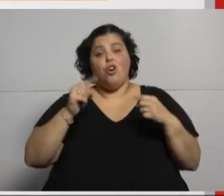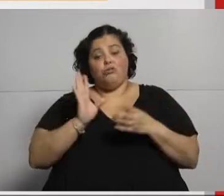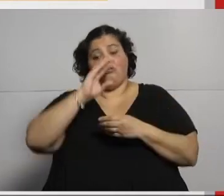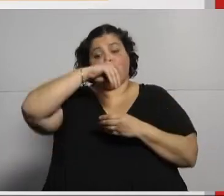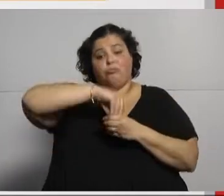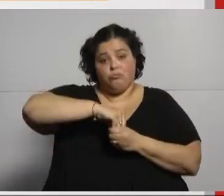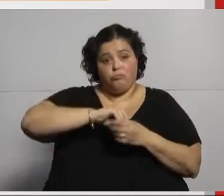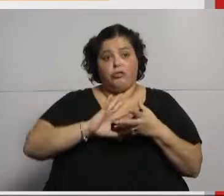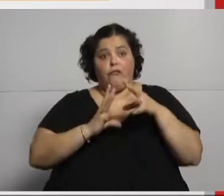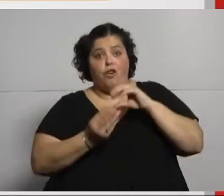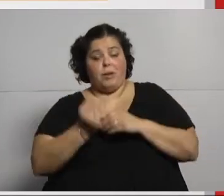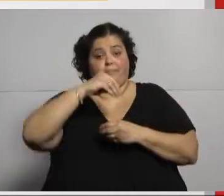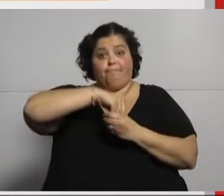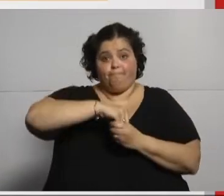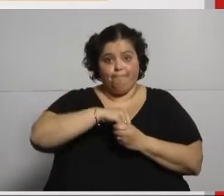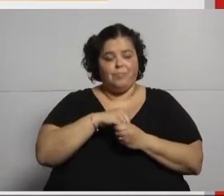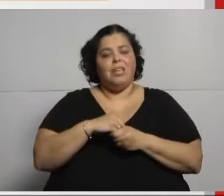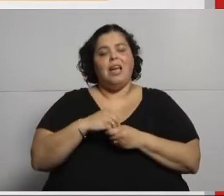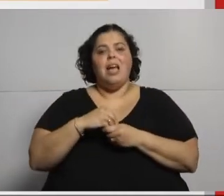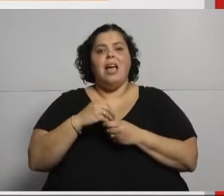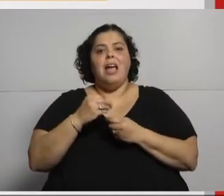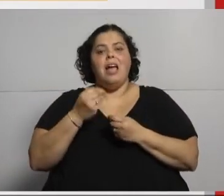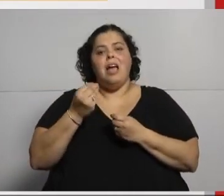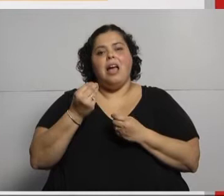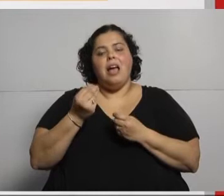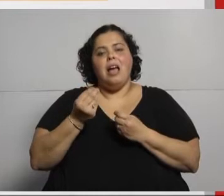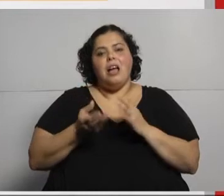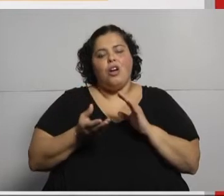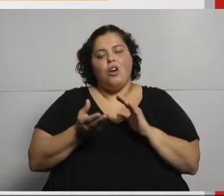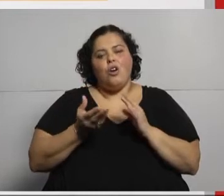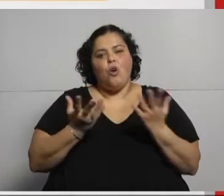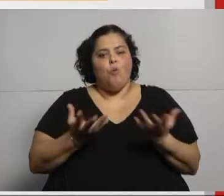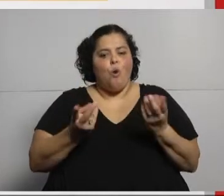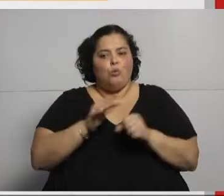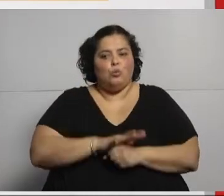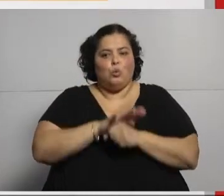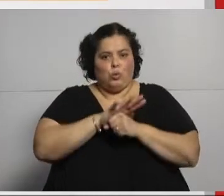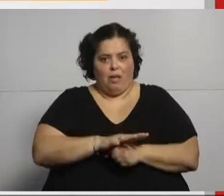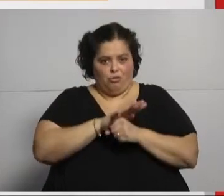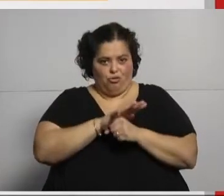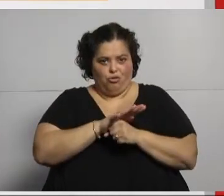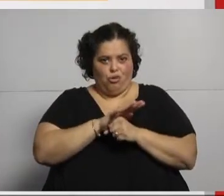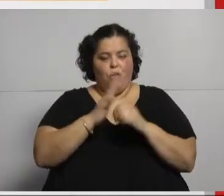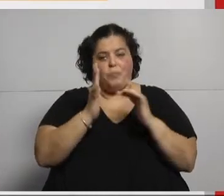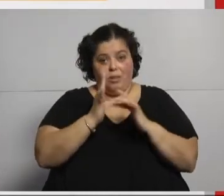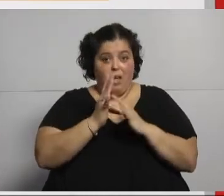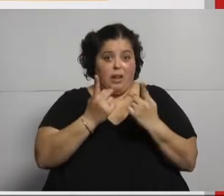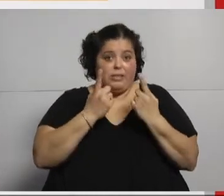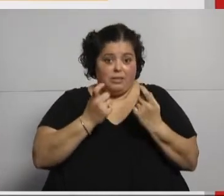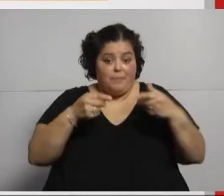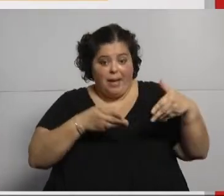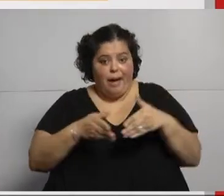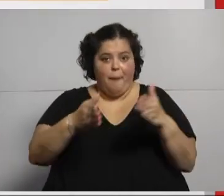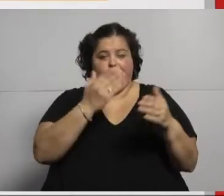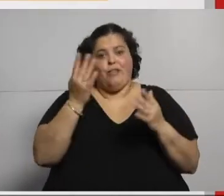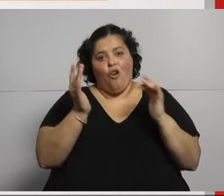del sustento institucional que es necesario para poder avanzar rápidamente en ese camino de la digitalización y del gobierno electrónico. La